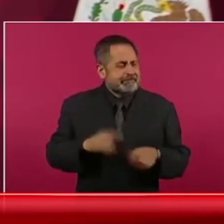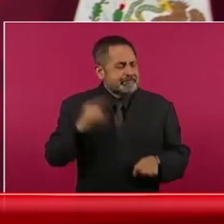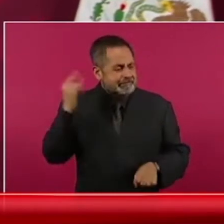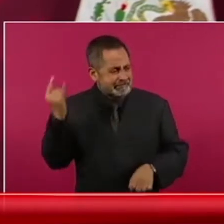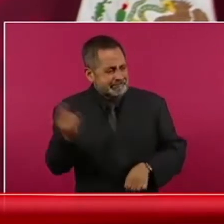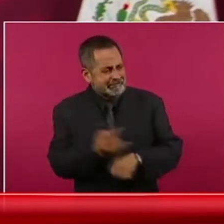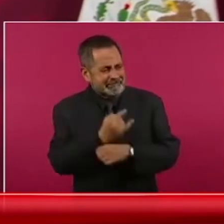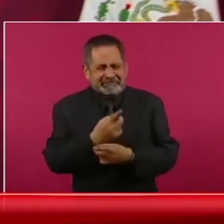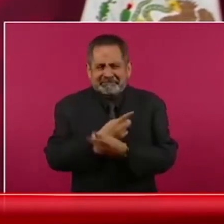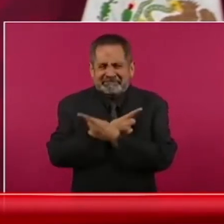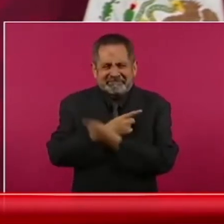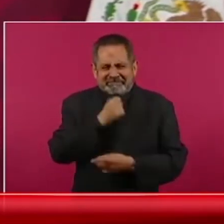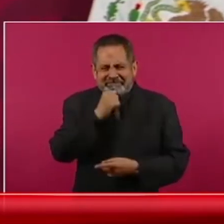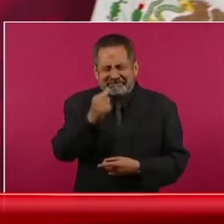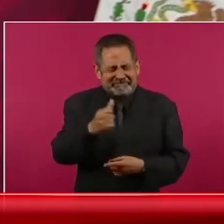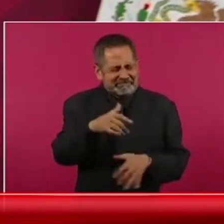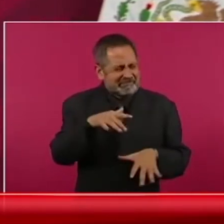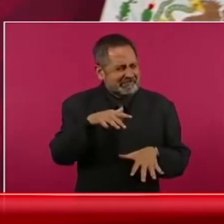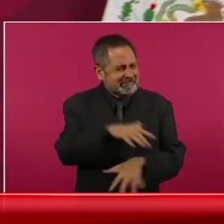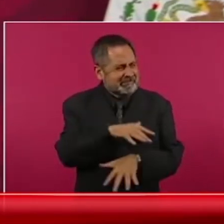inmoralidad,